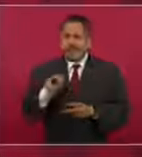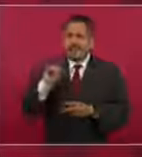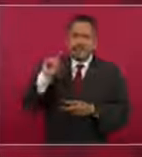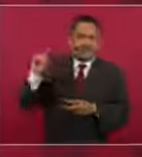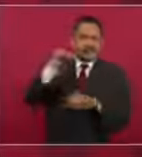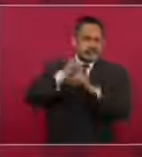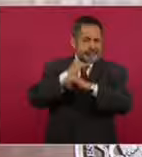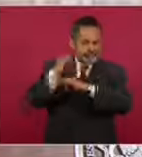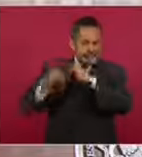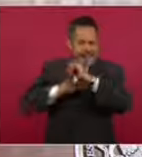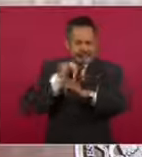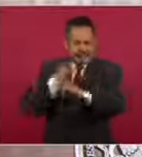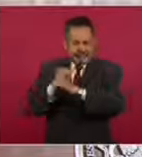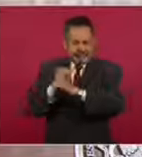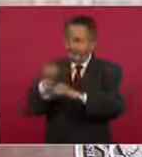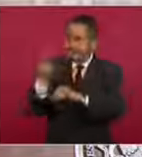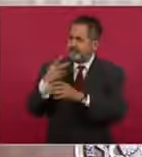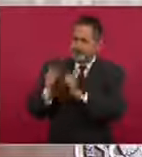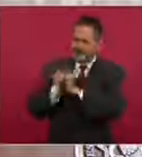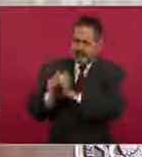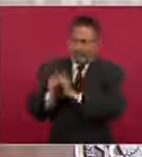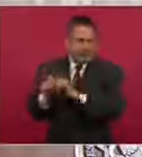agencias internacionales